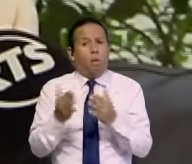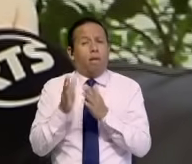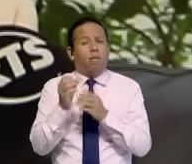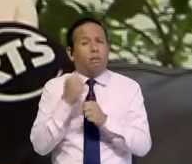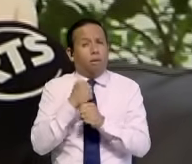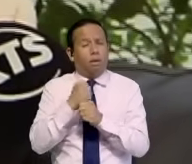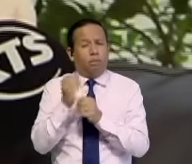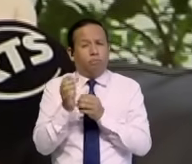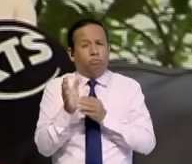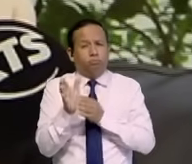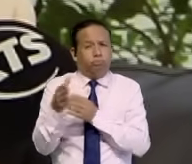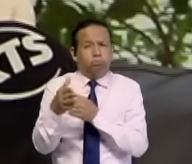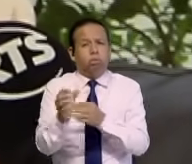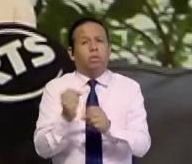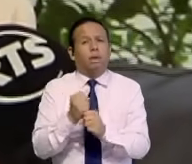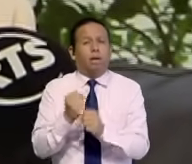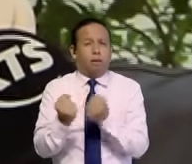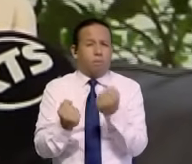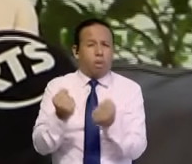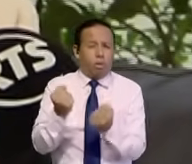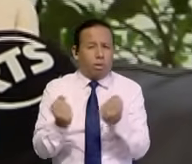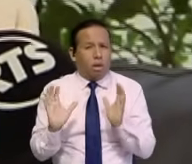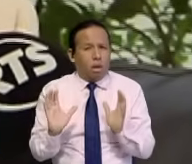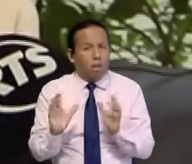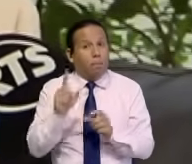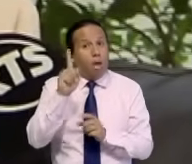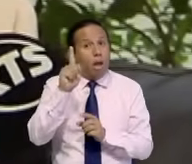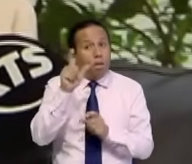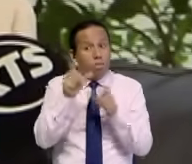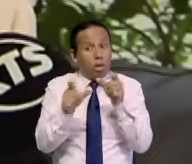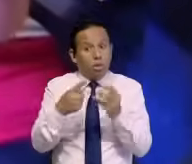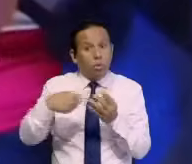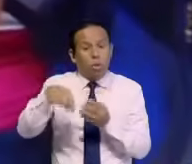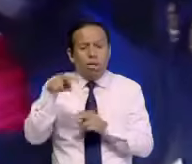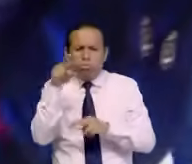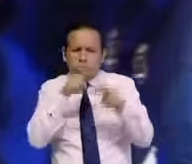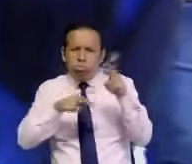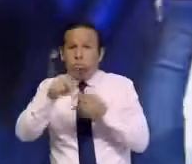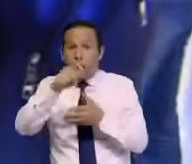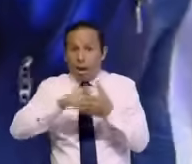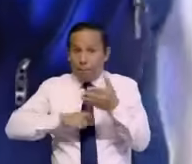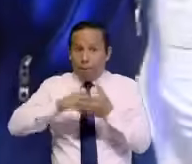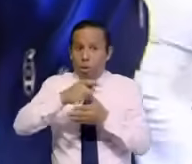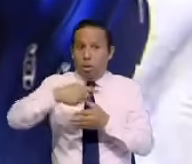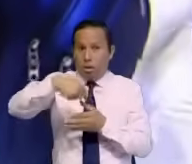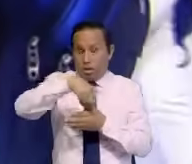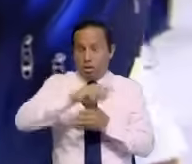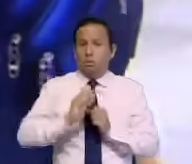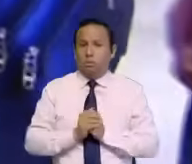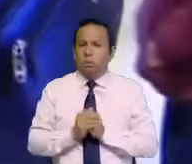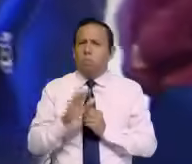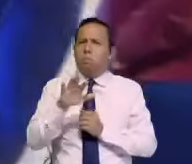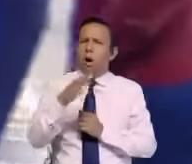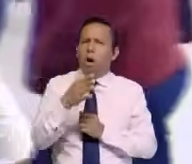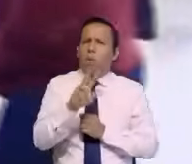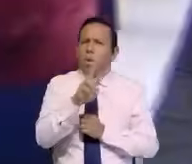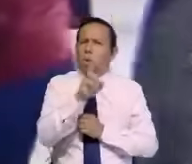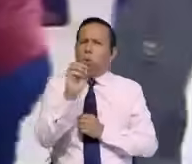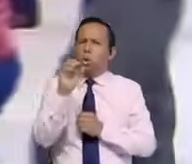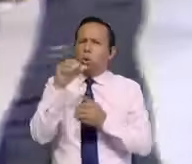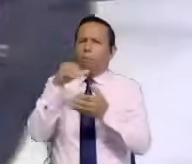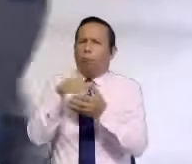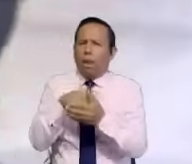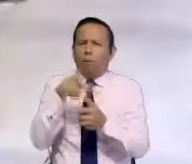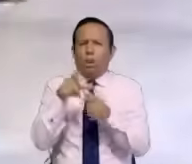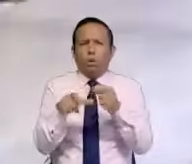será puntual para aquellos ciudadanos que califiquen. A diario hay un flujo de 200.000 pasajeros en las